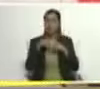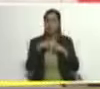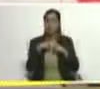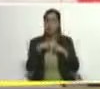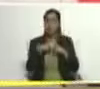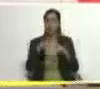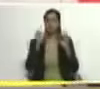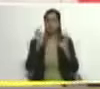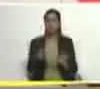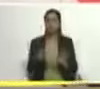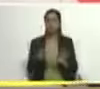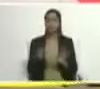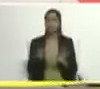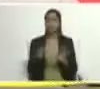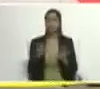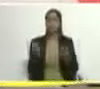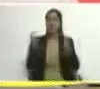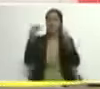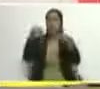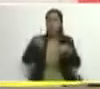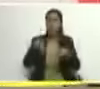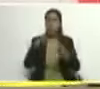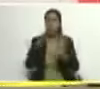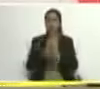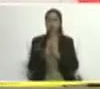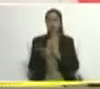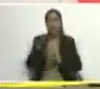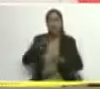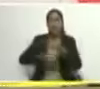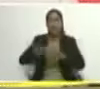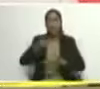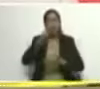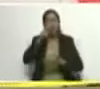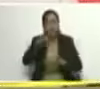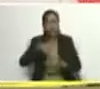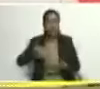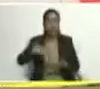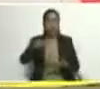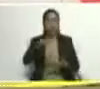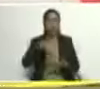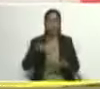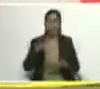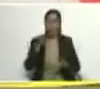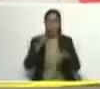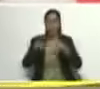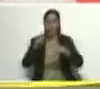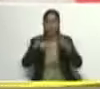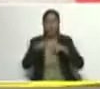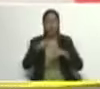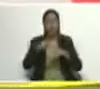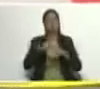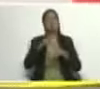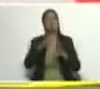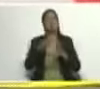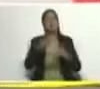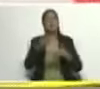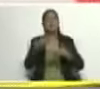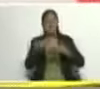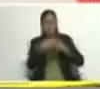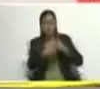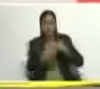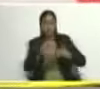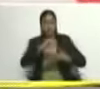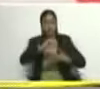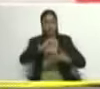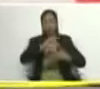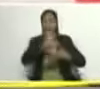definitivamente el Tratado de Comercio de los Pueblos para establecer a los países ALBA como zona de comercio